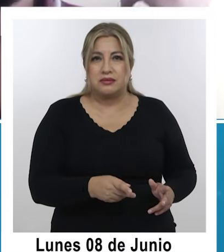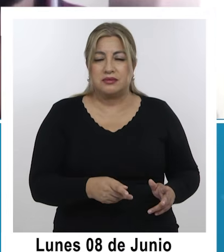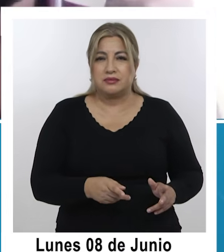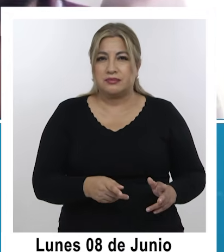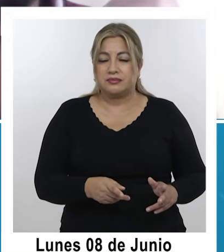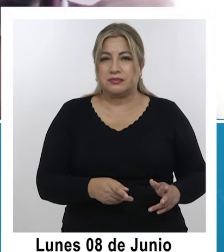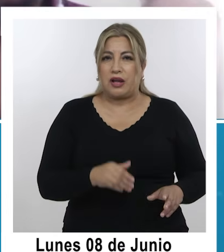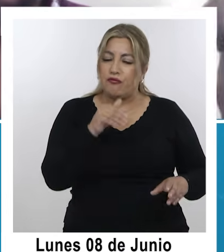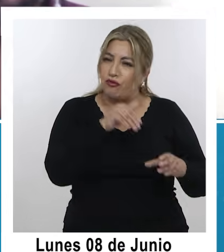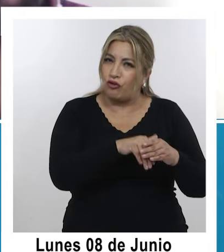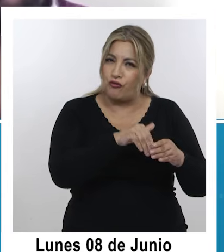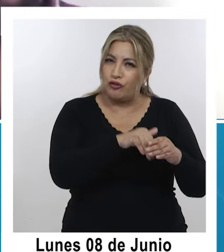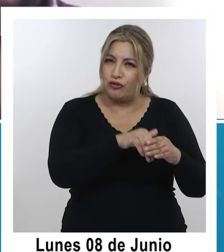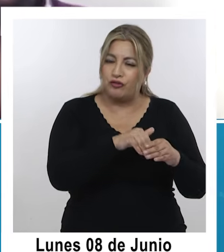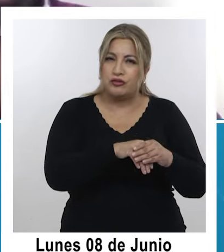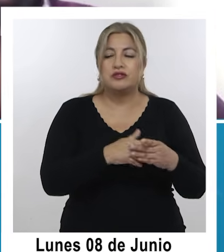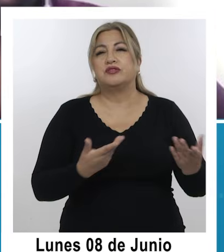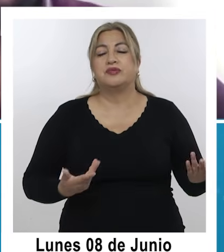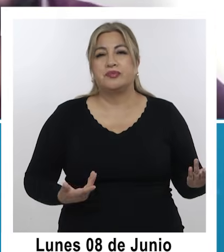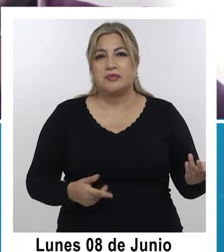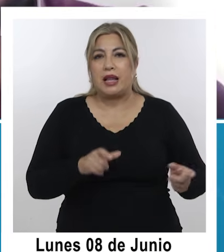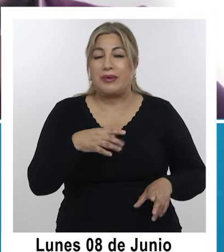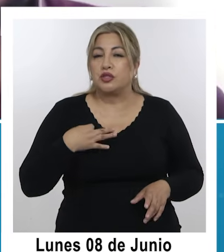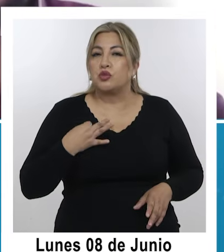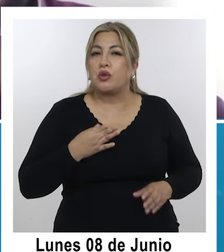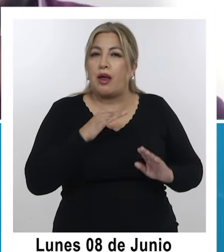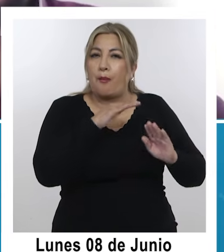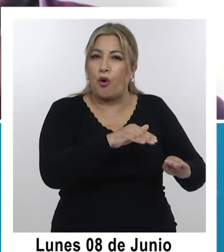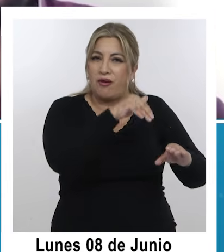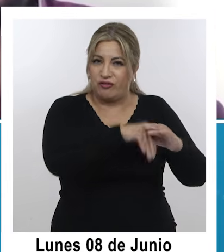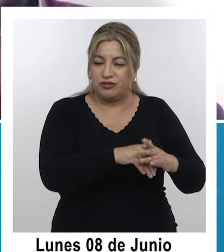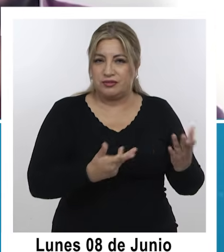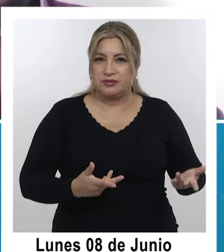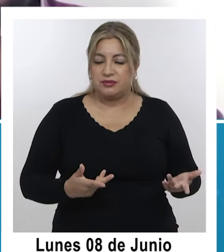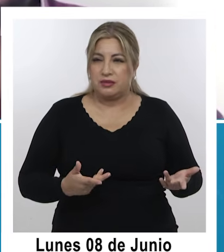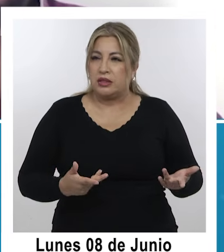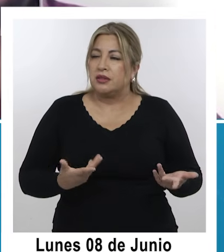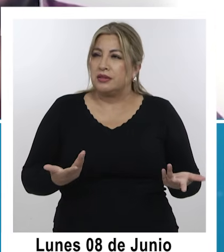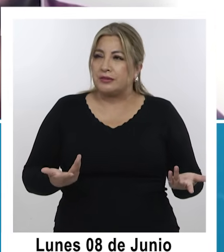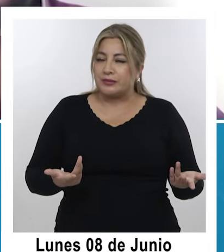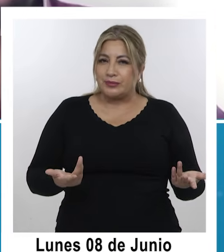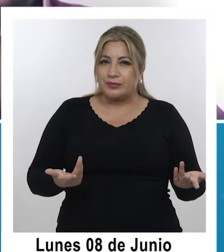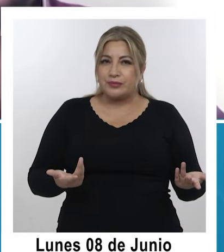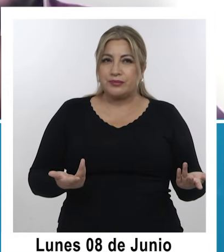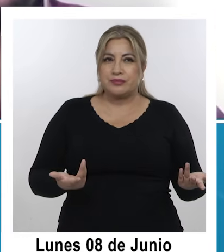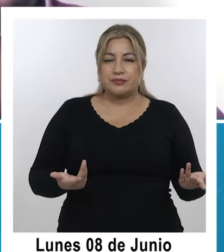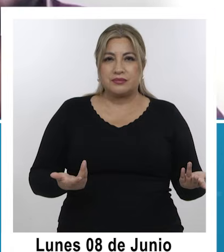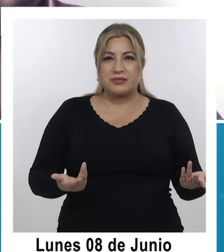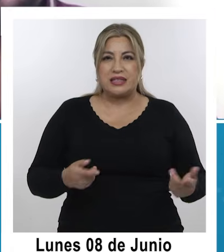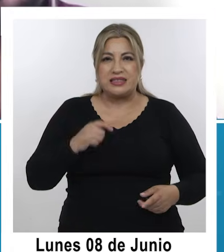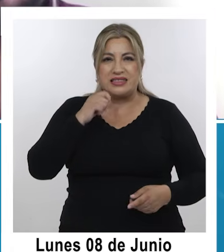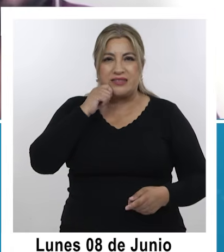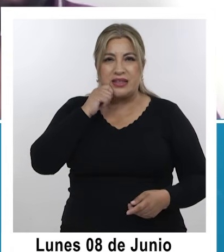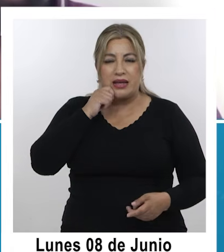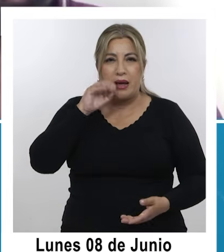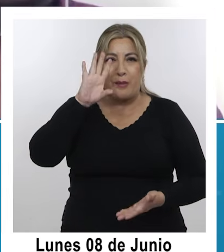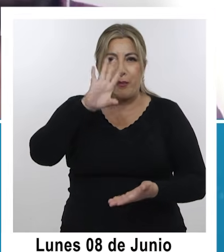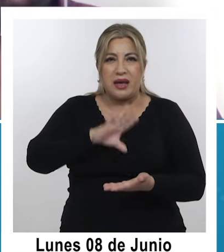Oye, de apoyo, de respaldo ciudadano. O sea, hay una